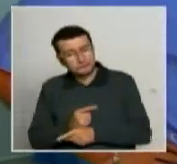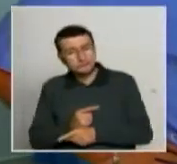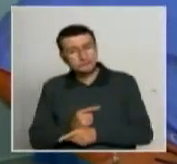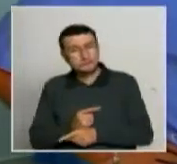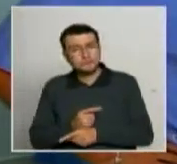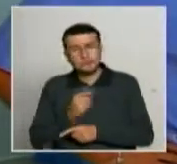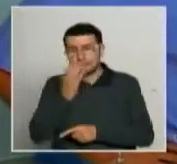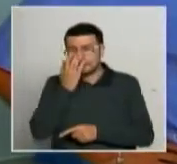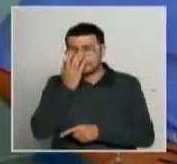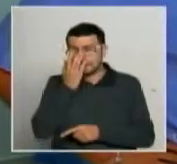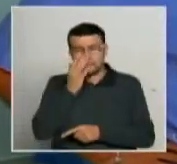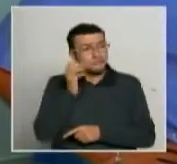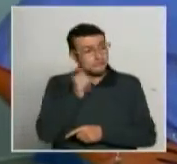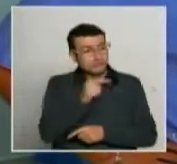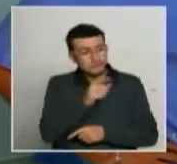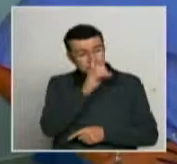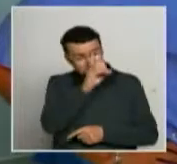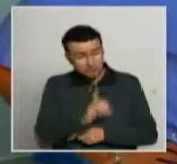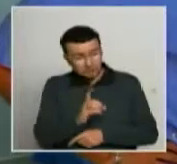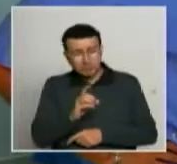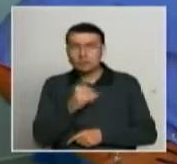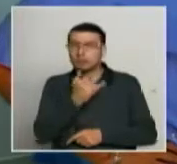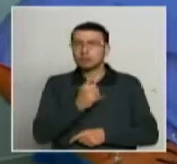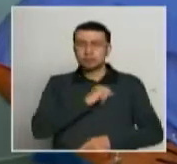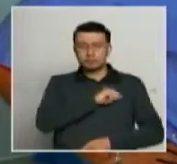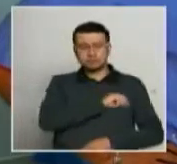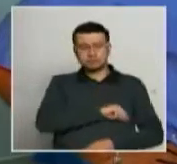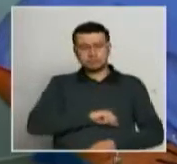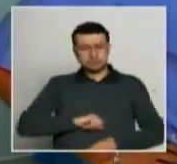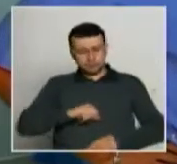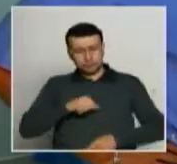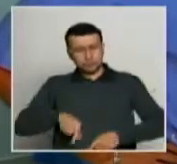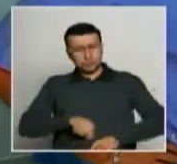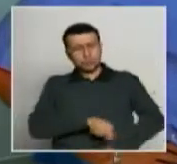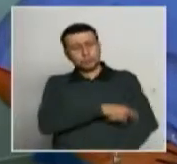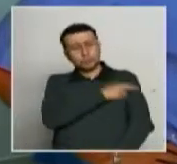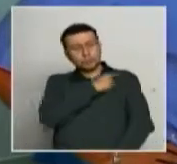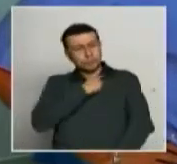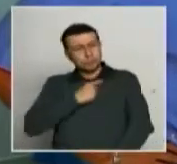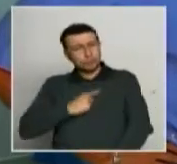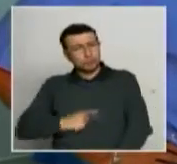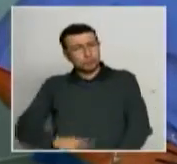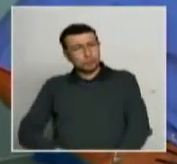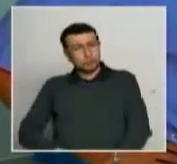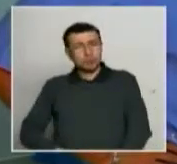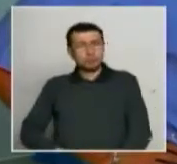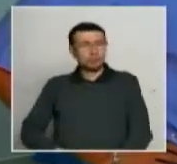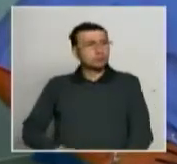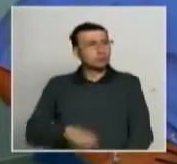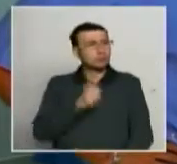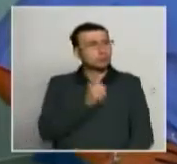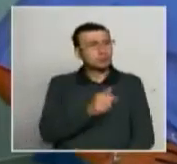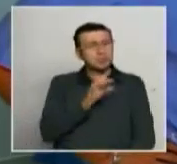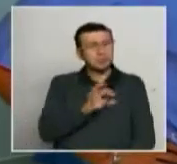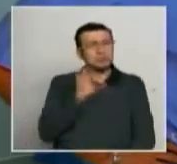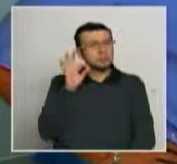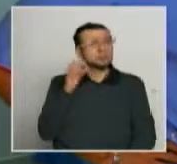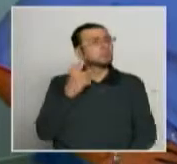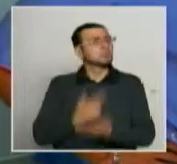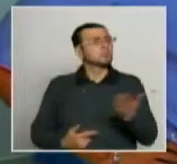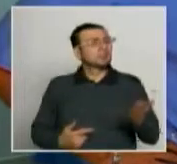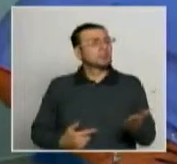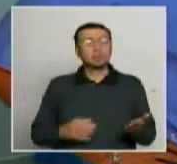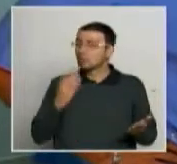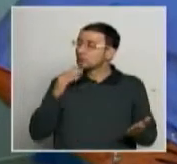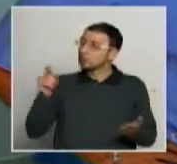si se le hace la ecografía Doppler arterial o venosa, o cuando el paciente va a la